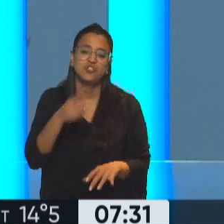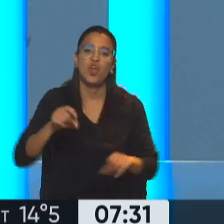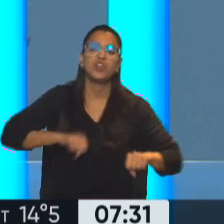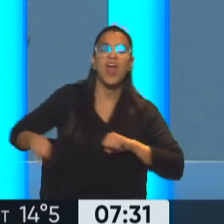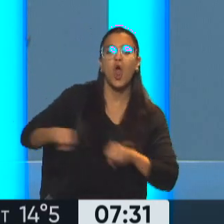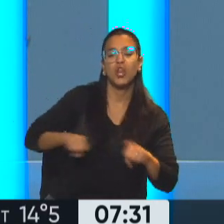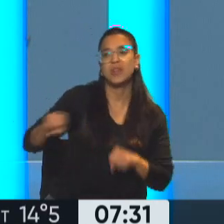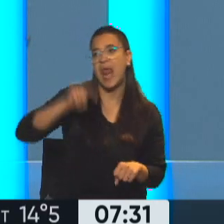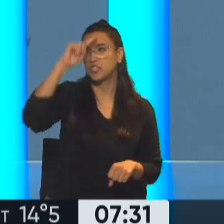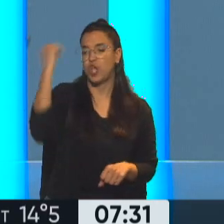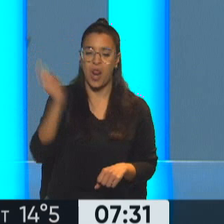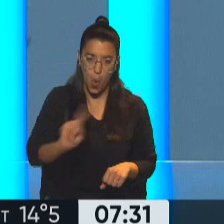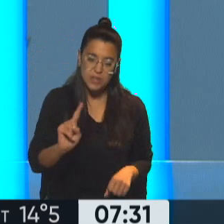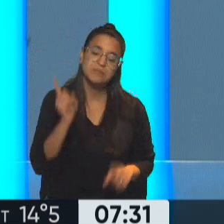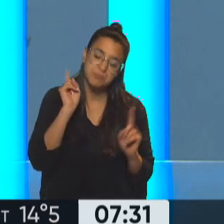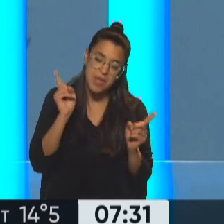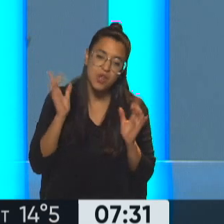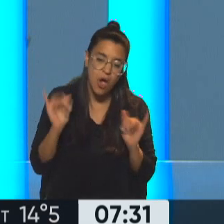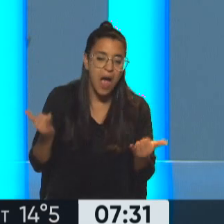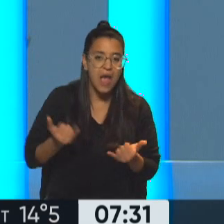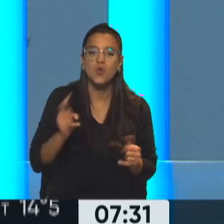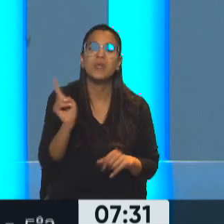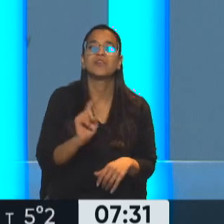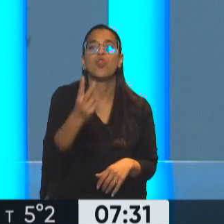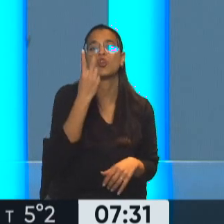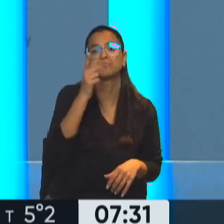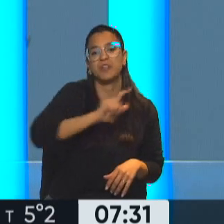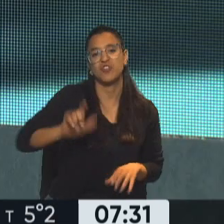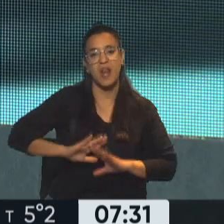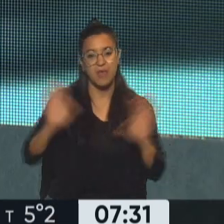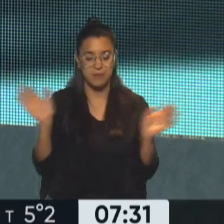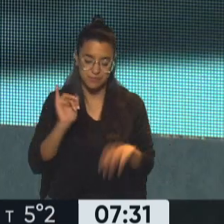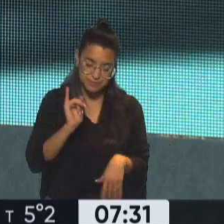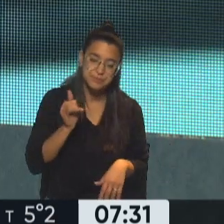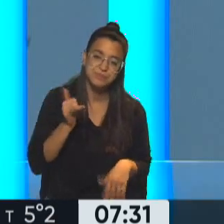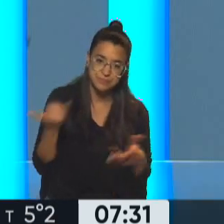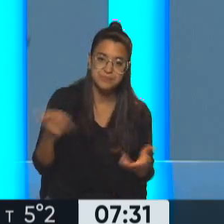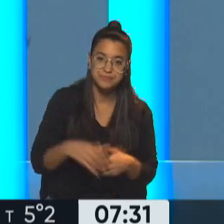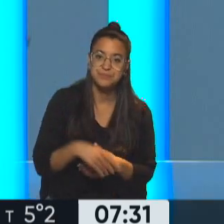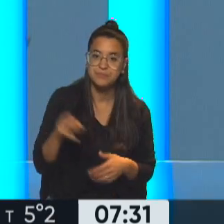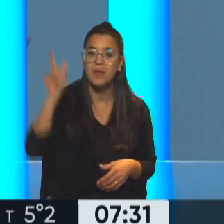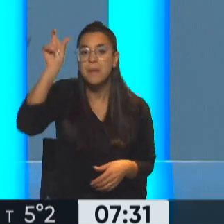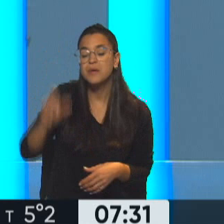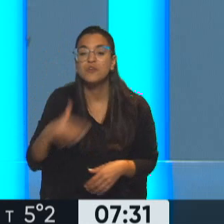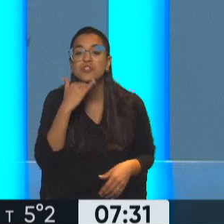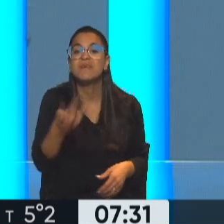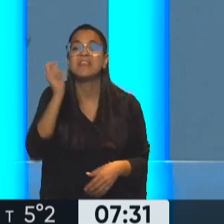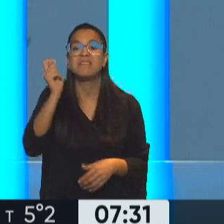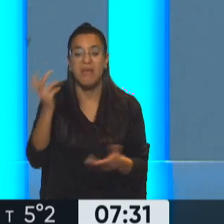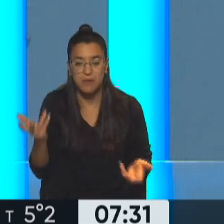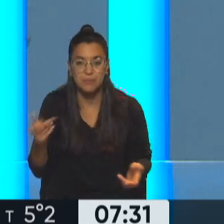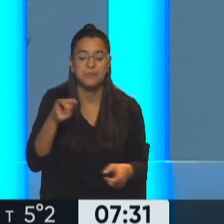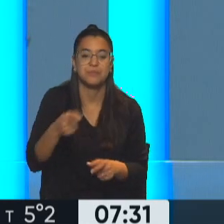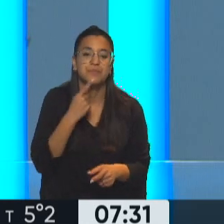terrorista transnacional, pero que algo más hay detrás. Algo y alguien. Sí, claro, por supuesto. Ese alguien todavía no está determinado y